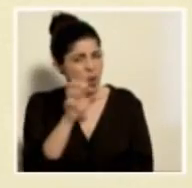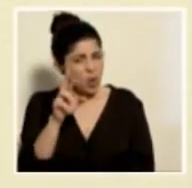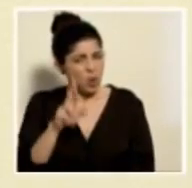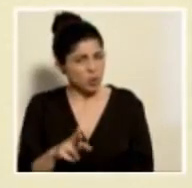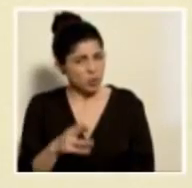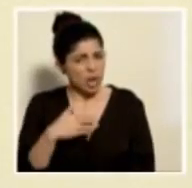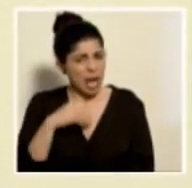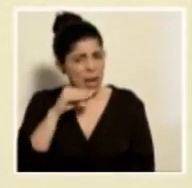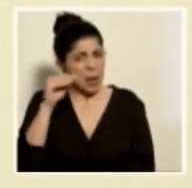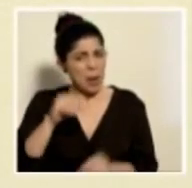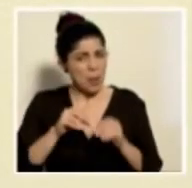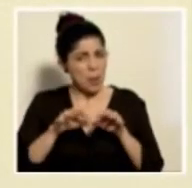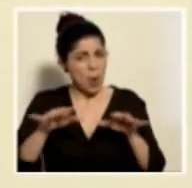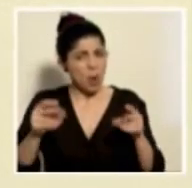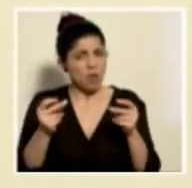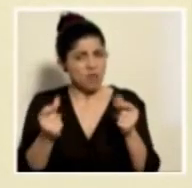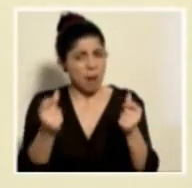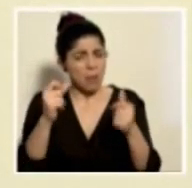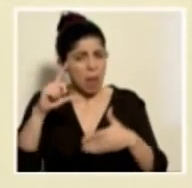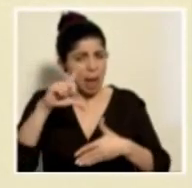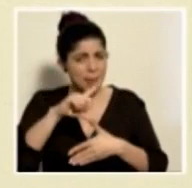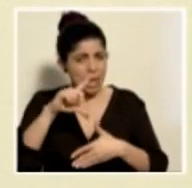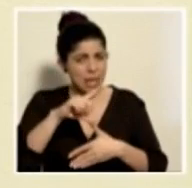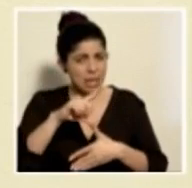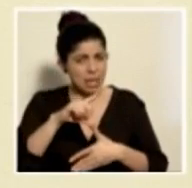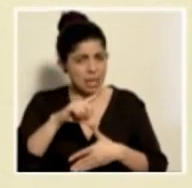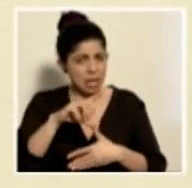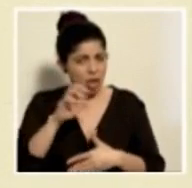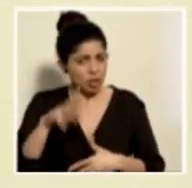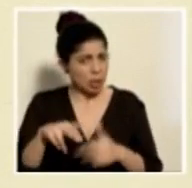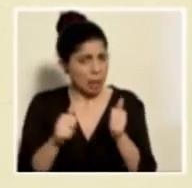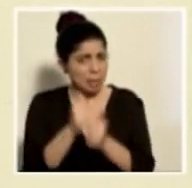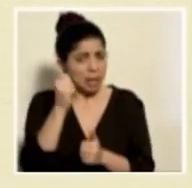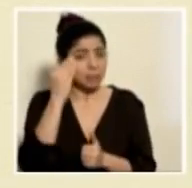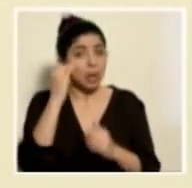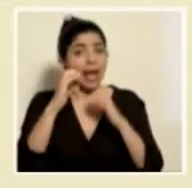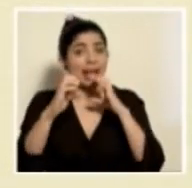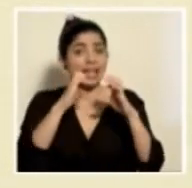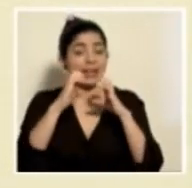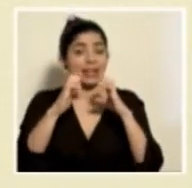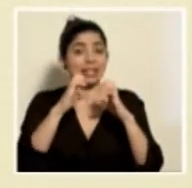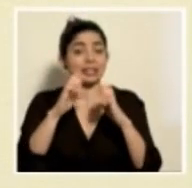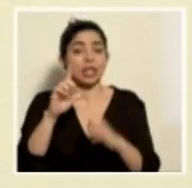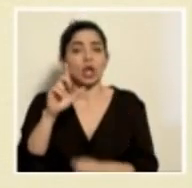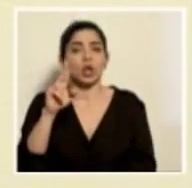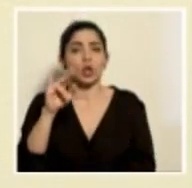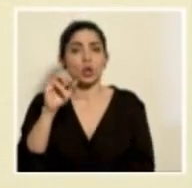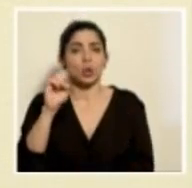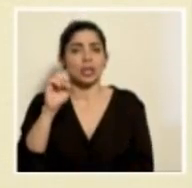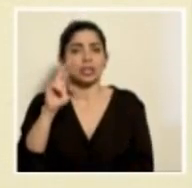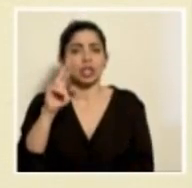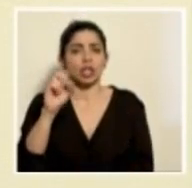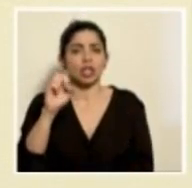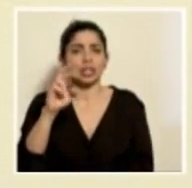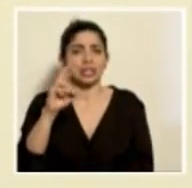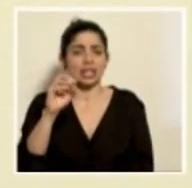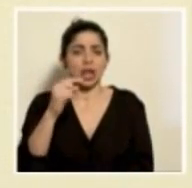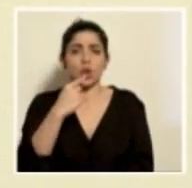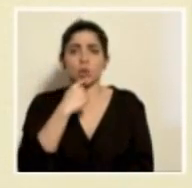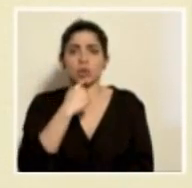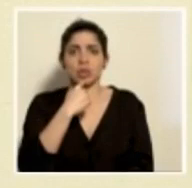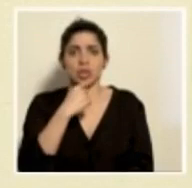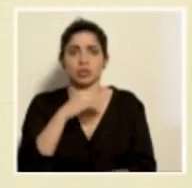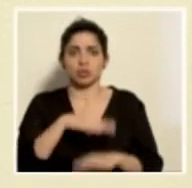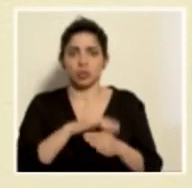la tasa de transmisión más rápida de América Latina? Ya que en entrevistas el señor Luis Rosero ha comentado categóricamente